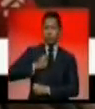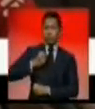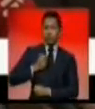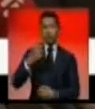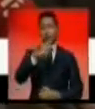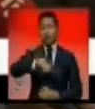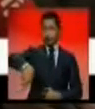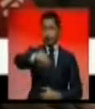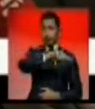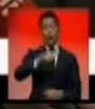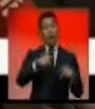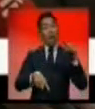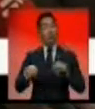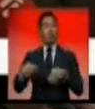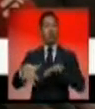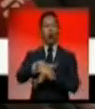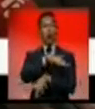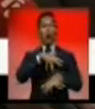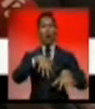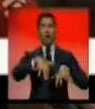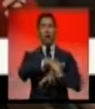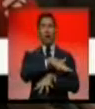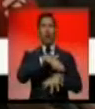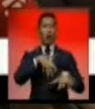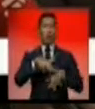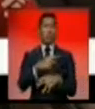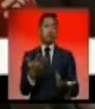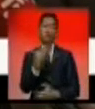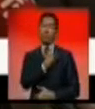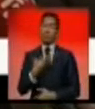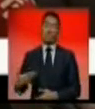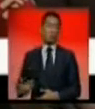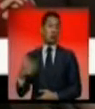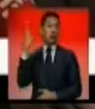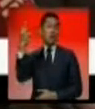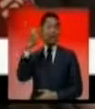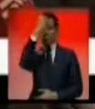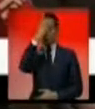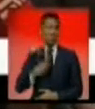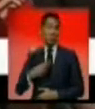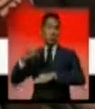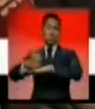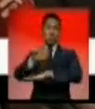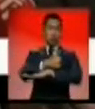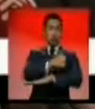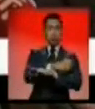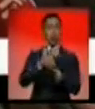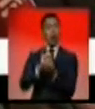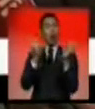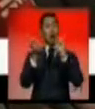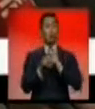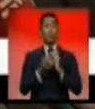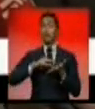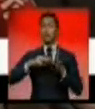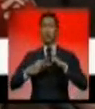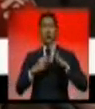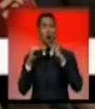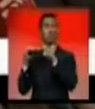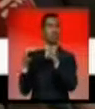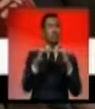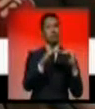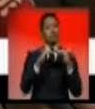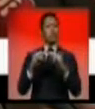pasivos, se dedican a hacer política. Y lo que el presidente planteó es que el cambio era necesario para establecer niveles de